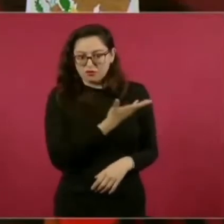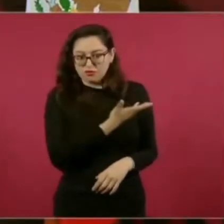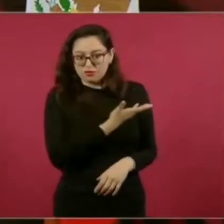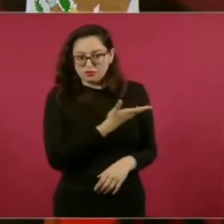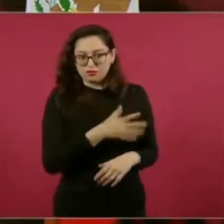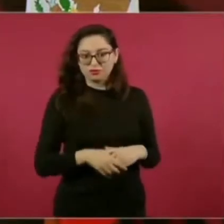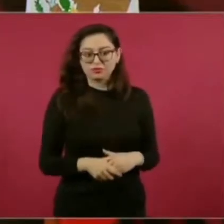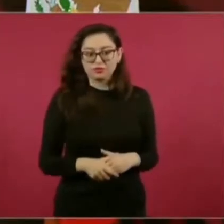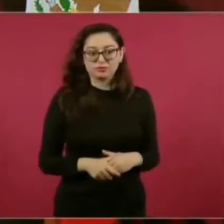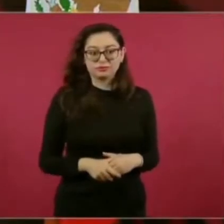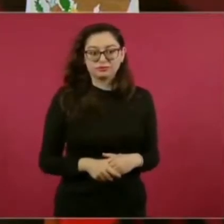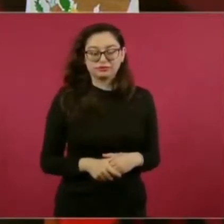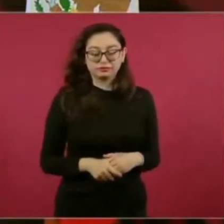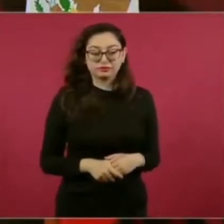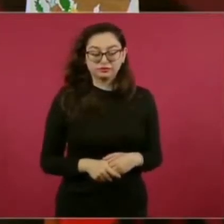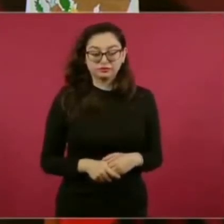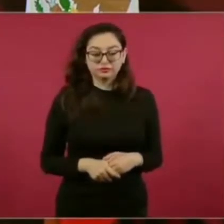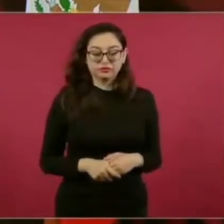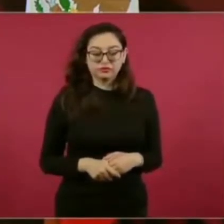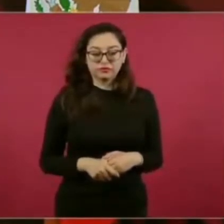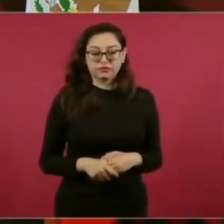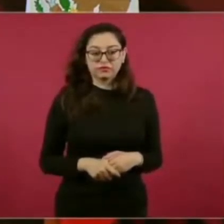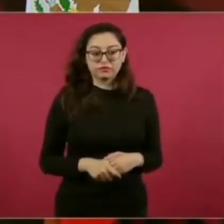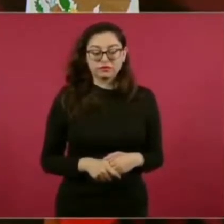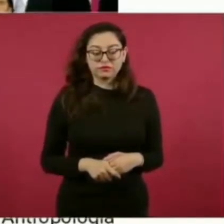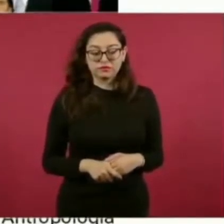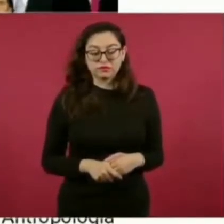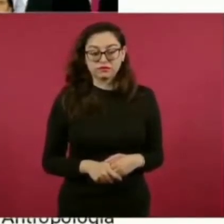porque la mayoría